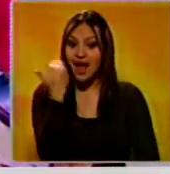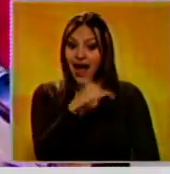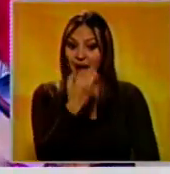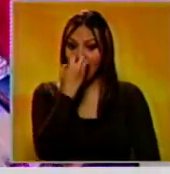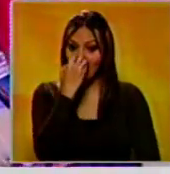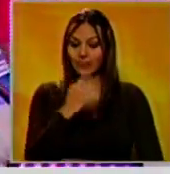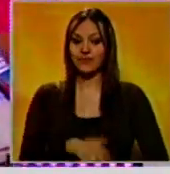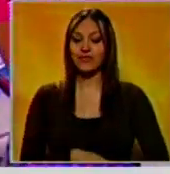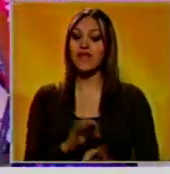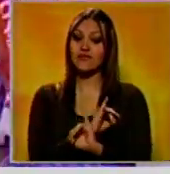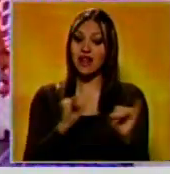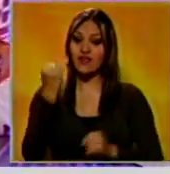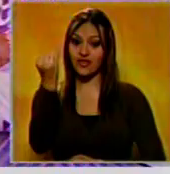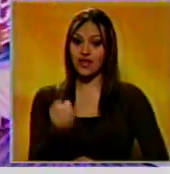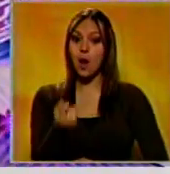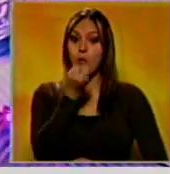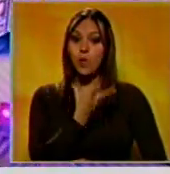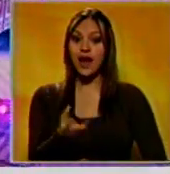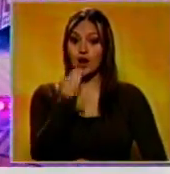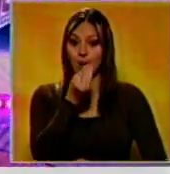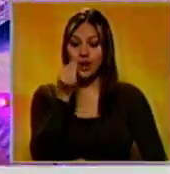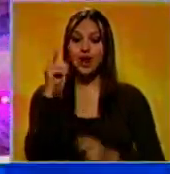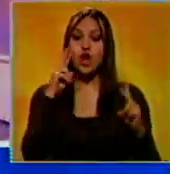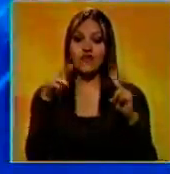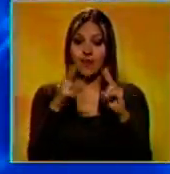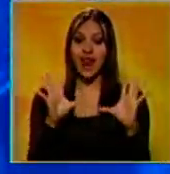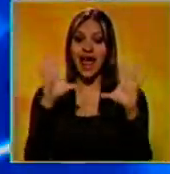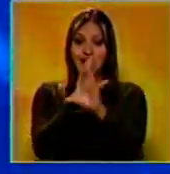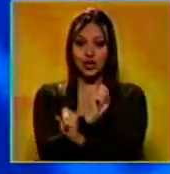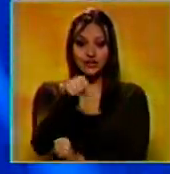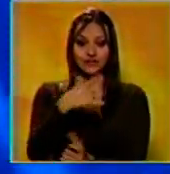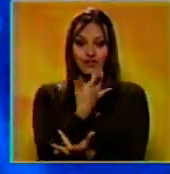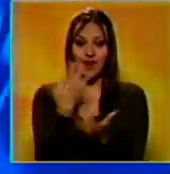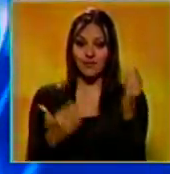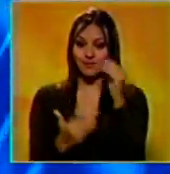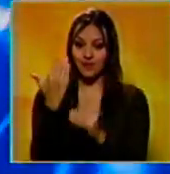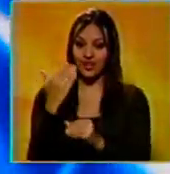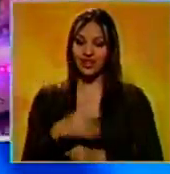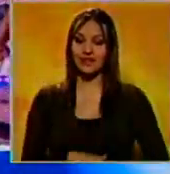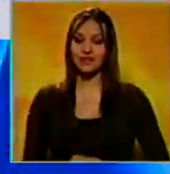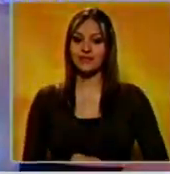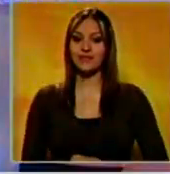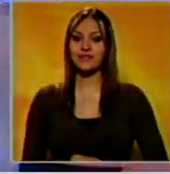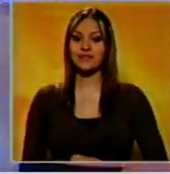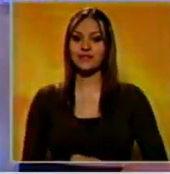llegamos al final. Yo soy Federica Guzmán. Que tengan buen provecho y los espero esta noche aquí en Estrenos y Estrellas.